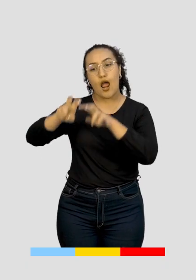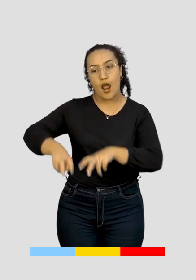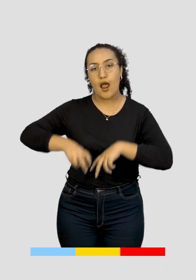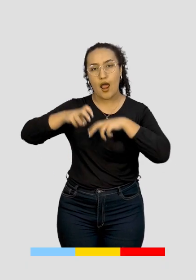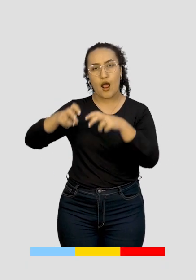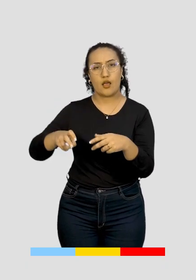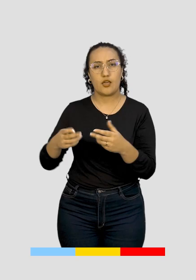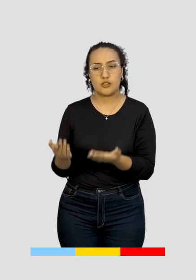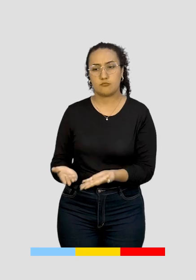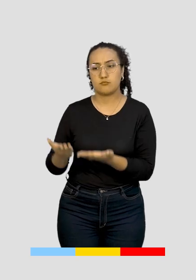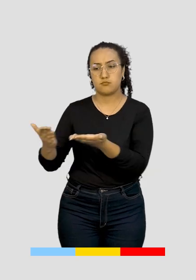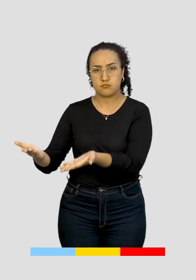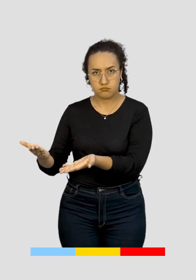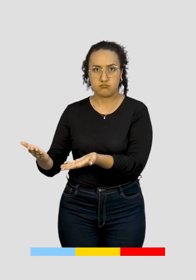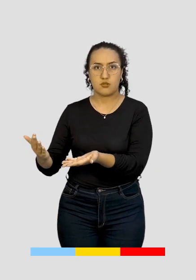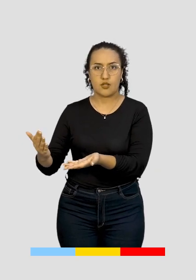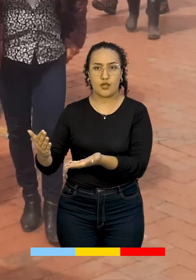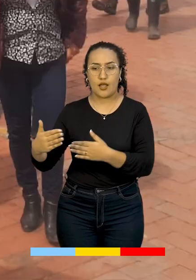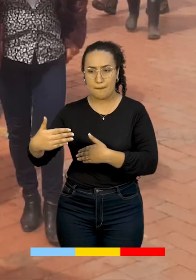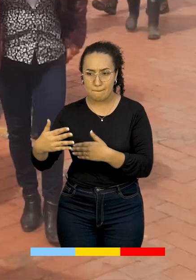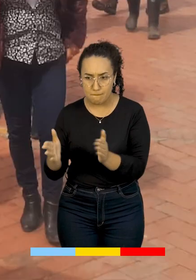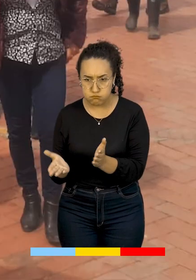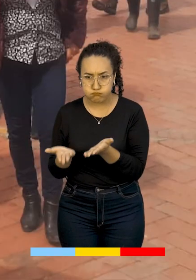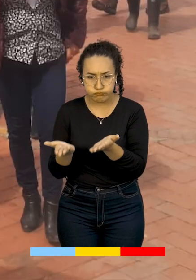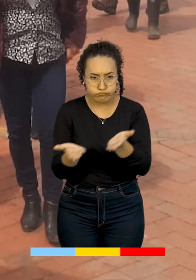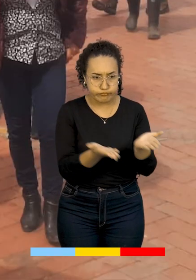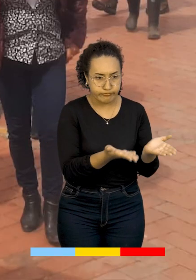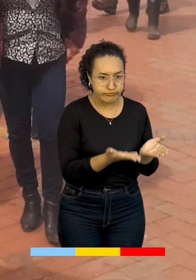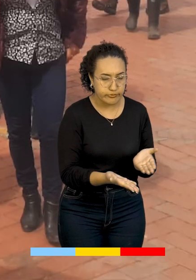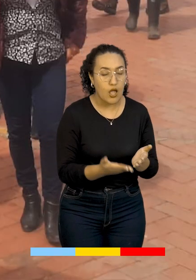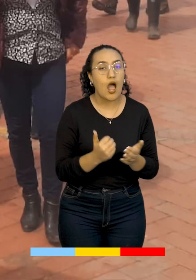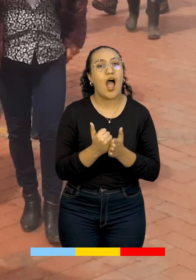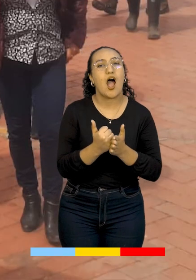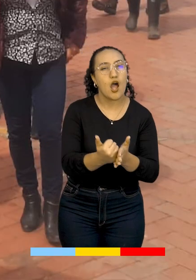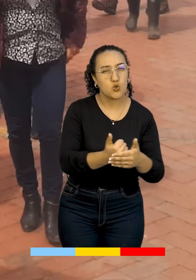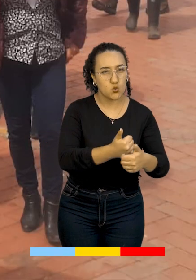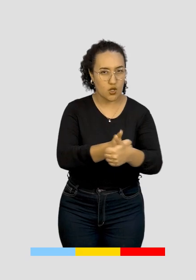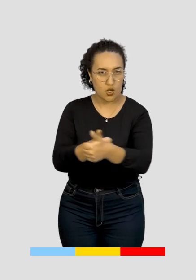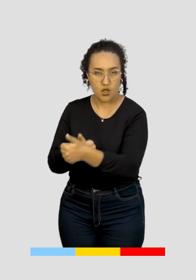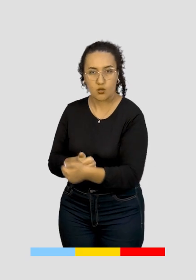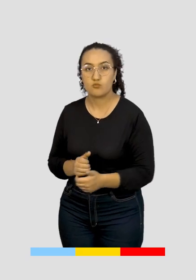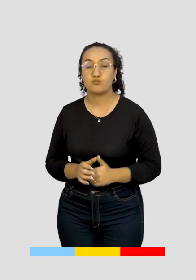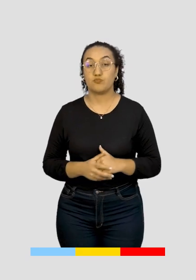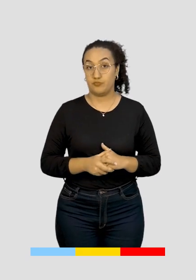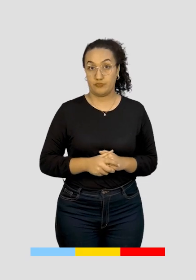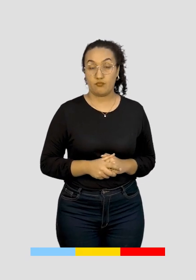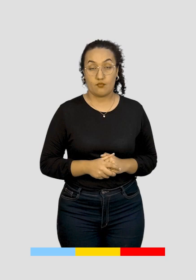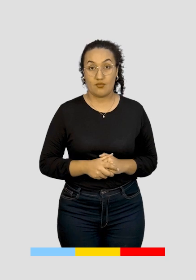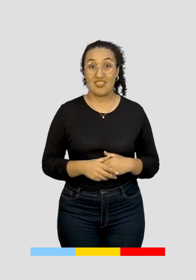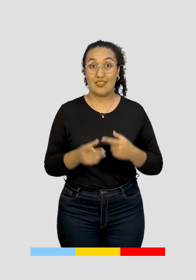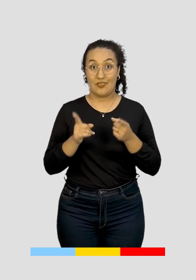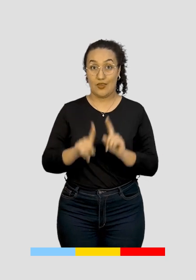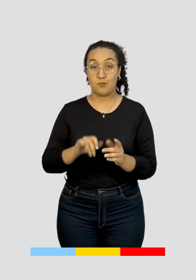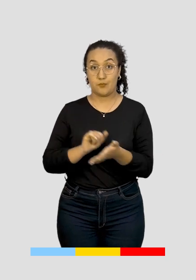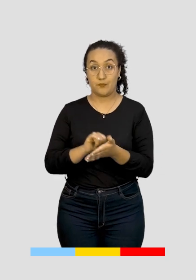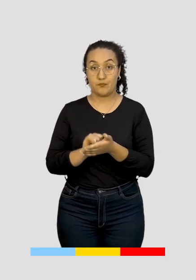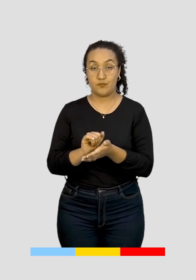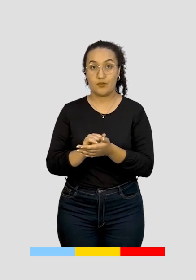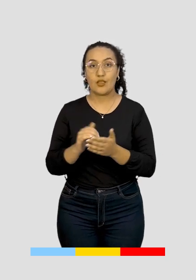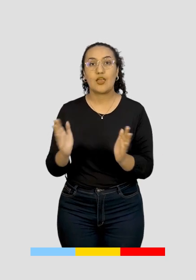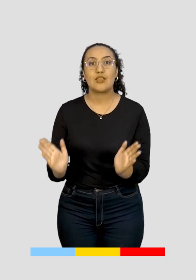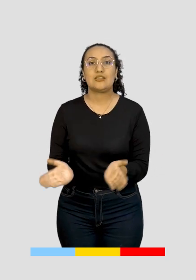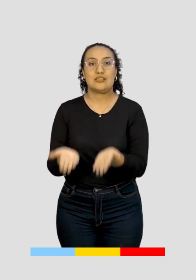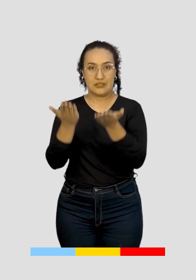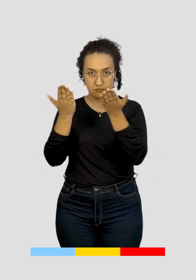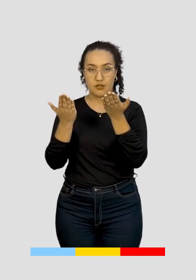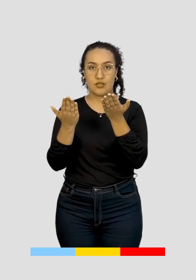agropecuario con la entrega de kit para la ayuda de cada uno de ellos. Igualmente, se han beneficiado